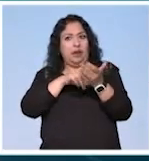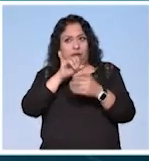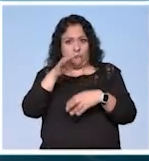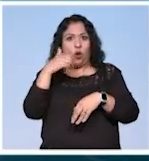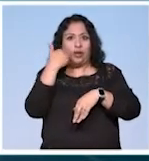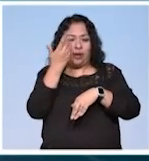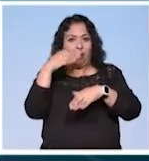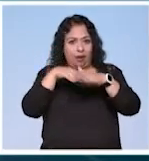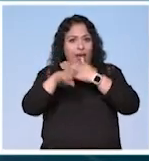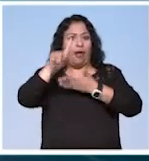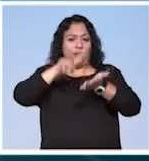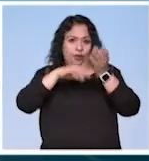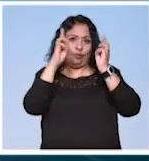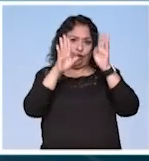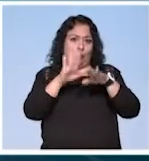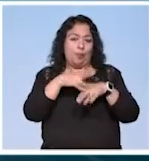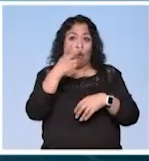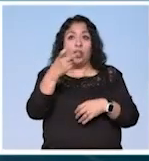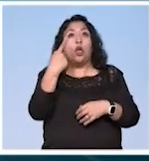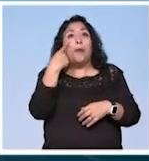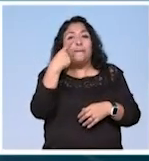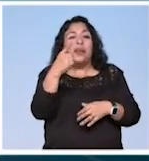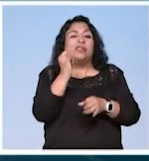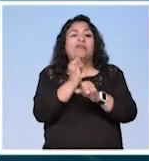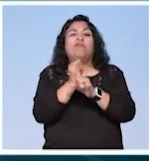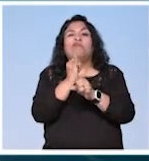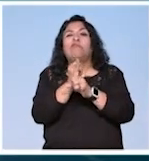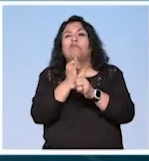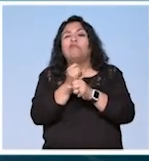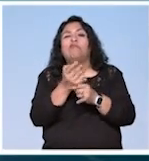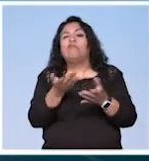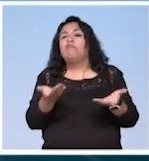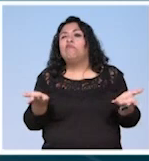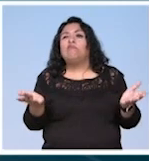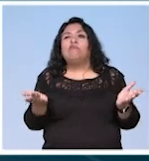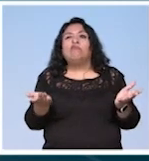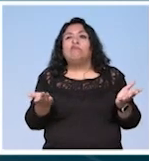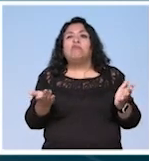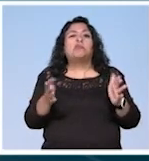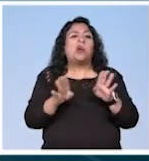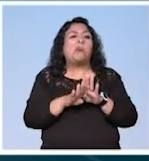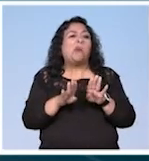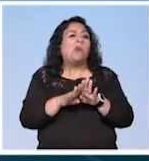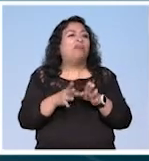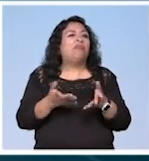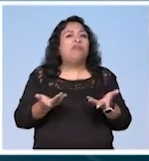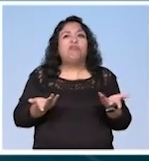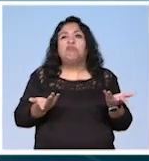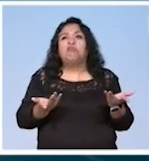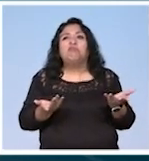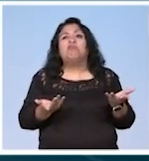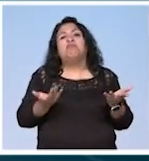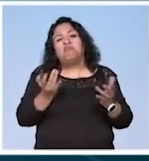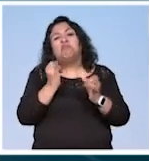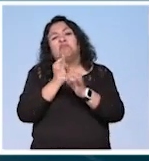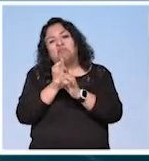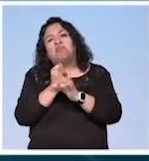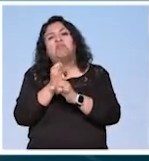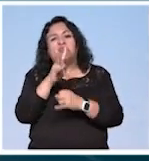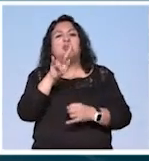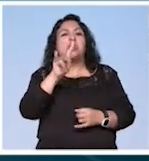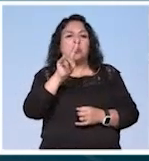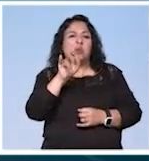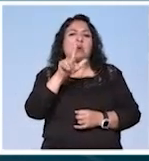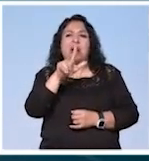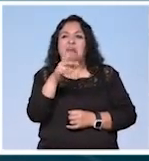las quieren meter al museo Y si las ves en una página de internet Pues el asunto se vuelve tan tan virtual digamos